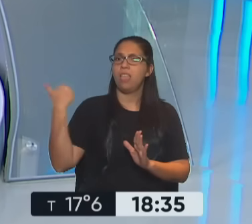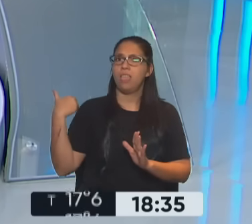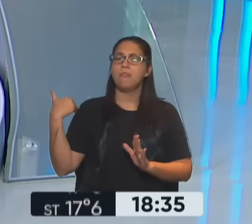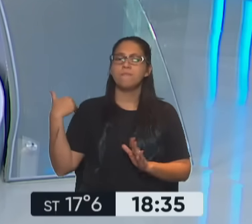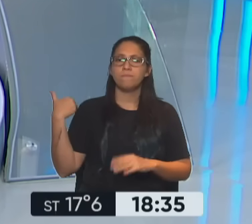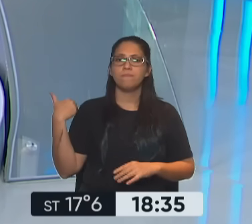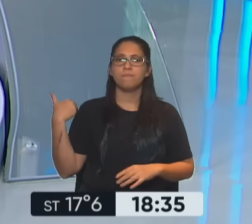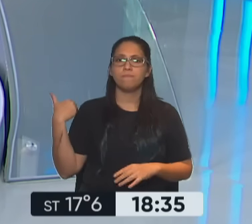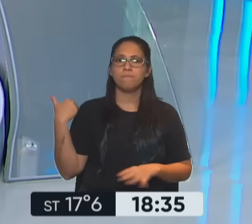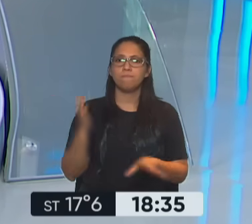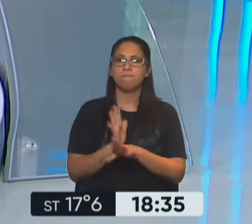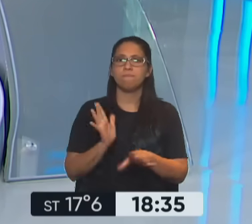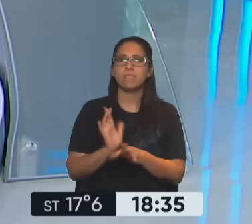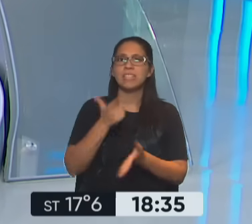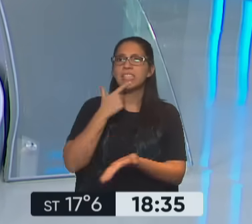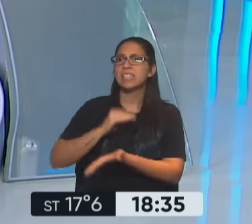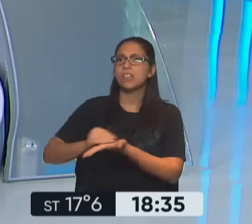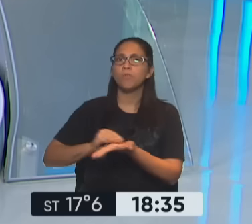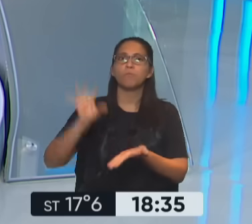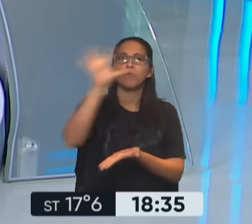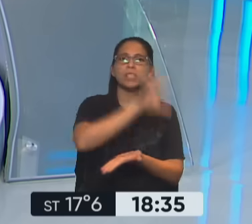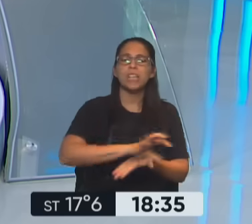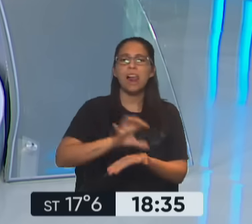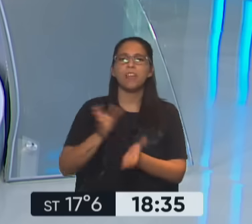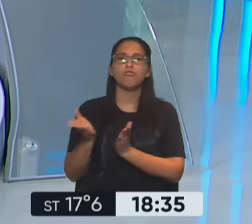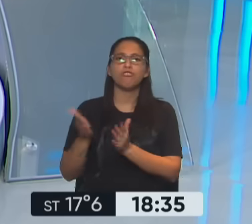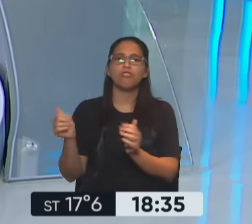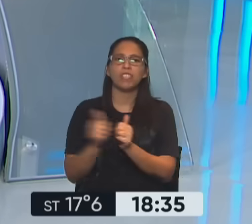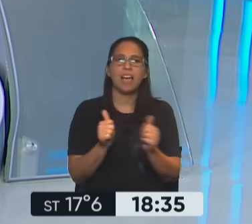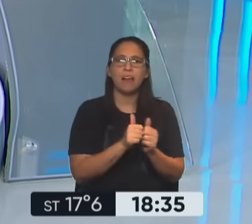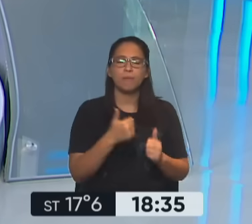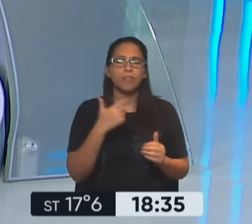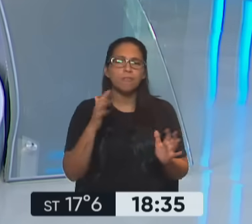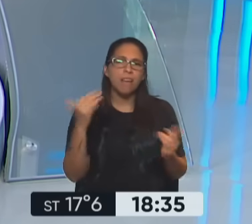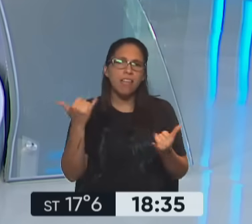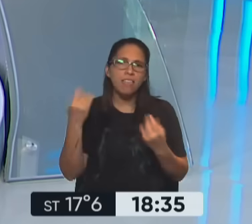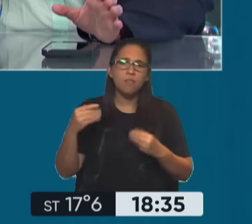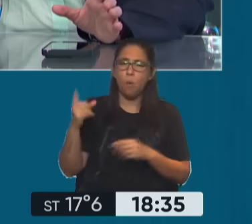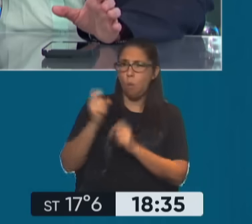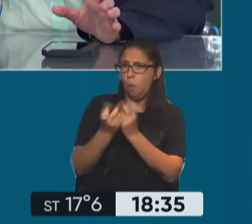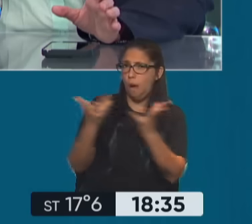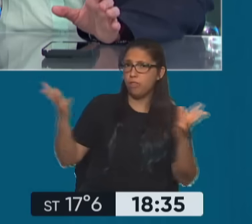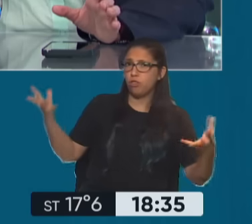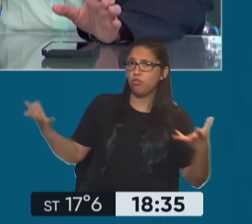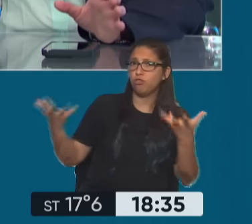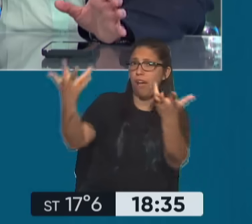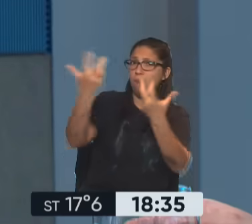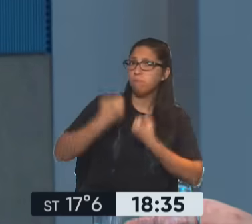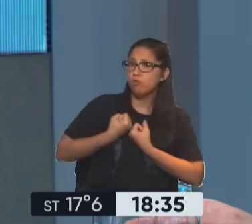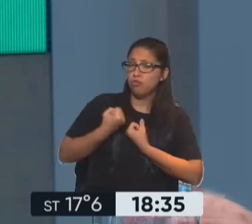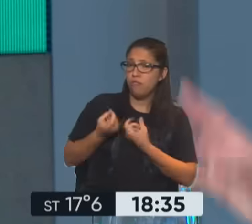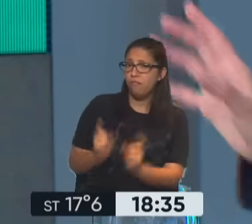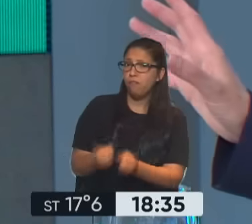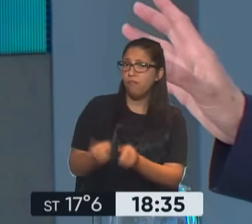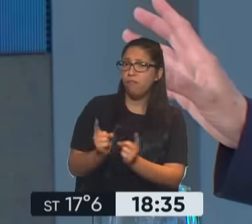esqueleto de legisladores provinciales, concejales. Pero y, yo digo, digamos, ¿cuánto de eso va a poder retener si en no, el momento